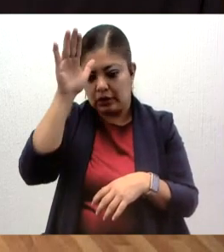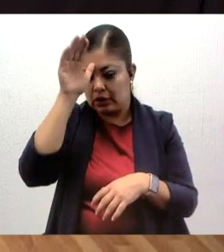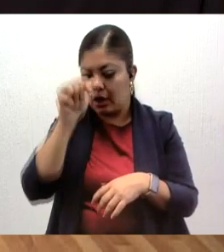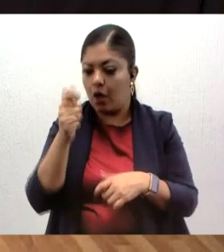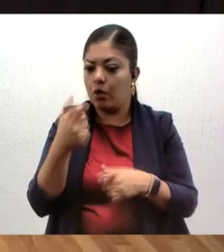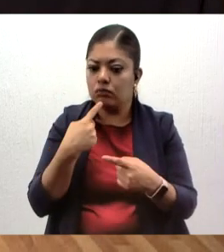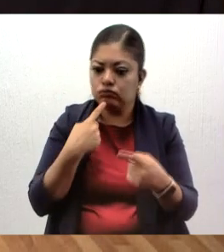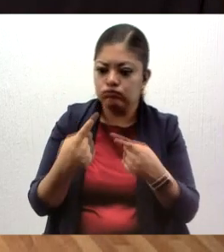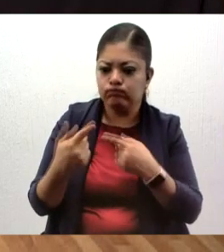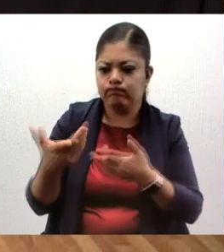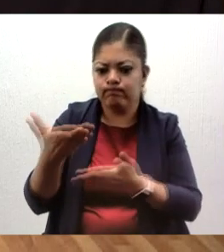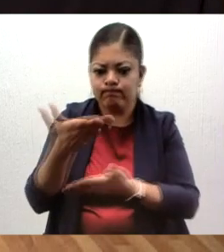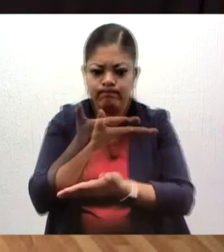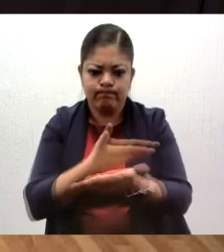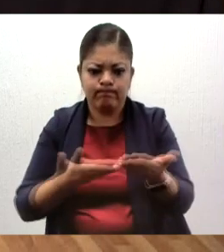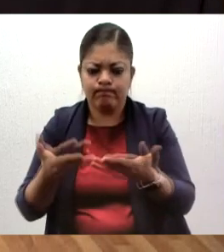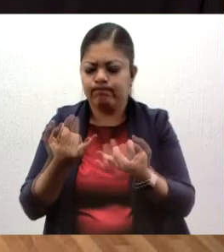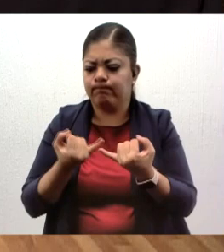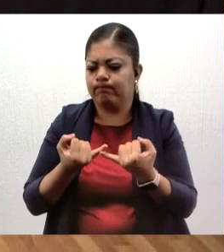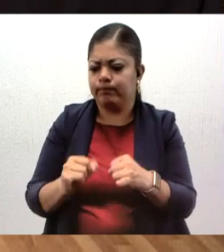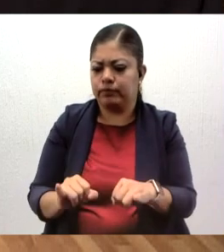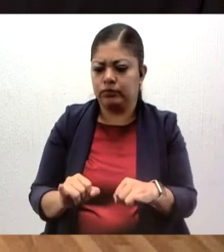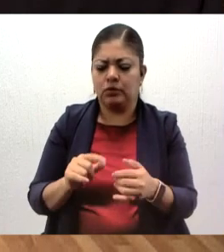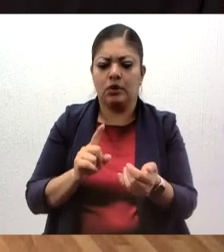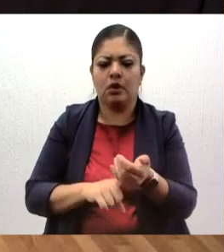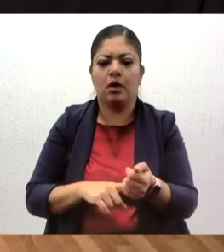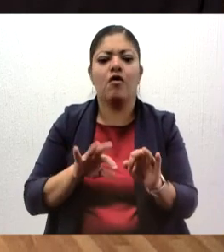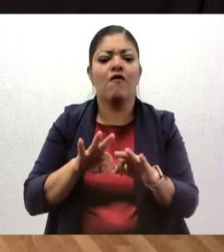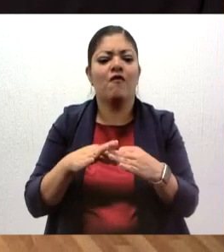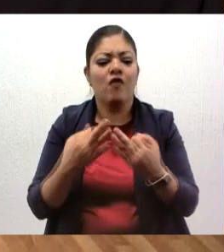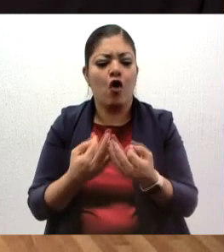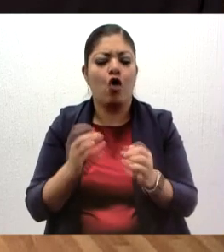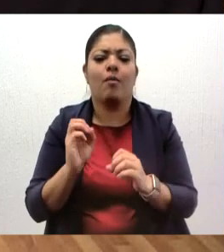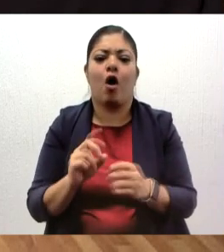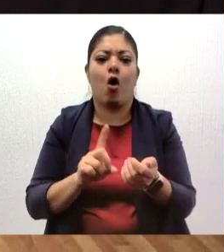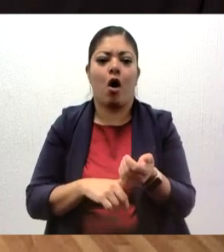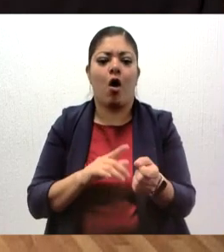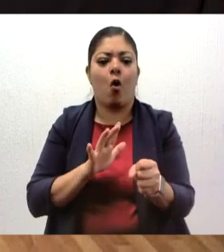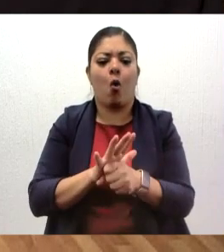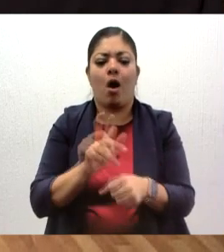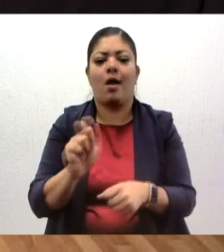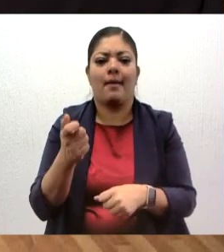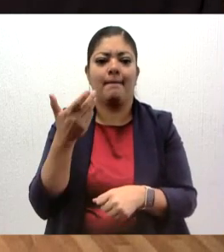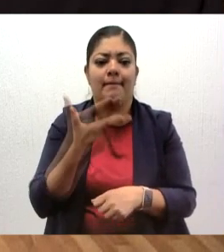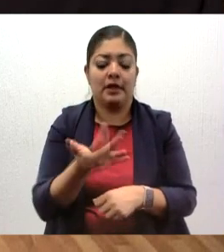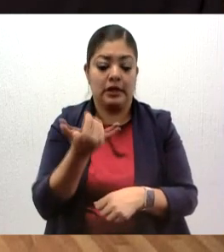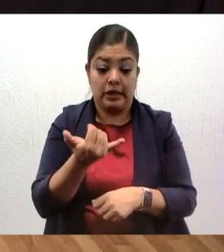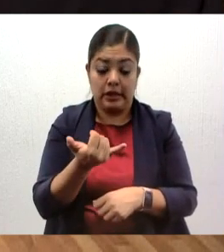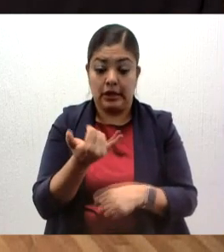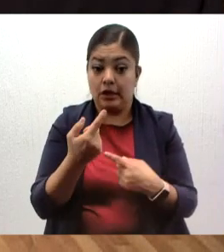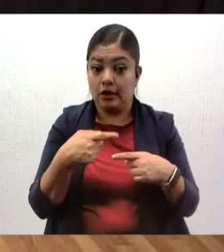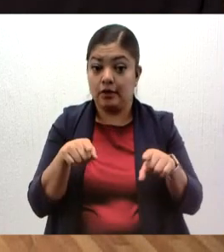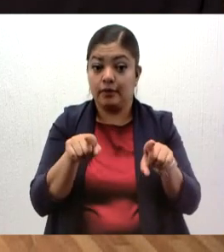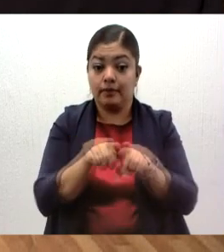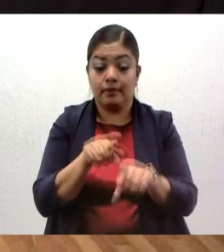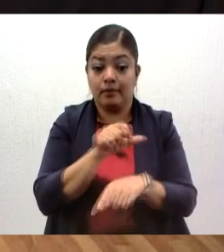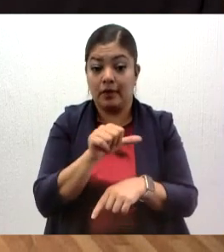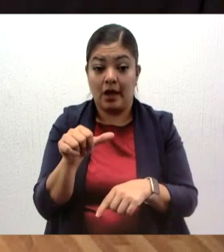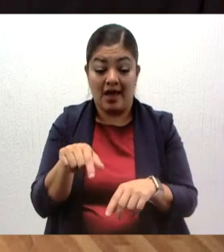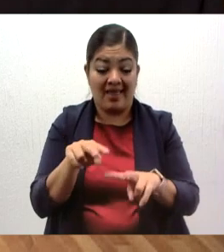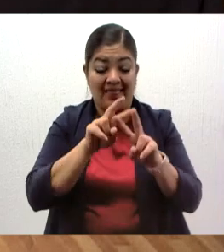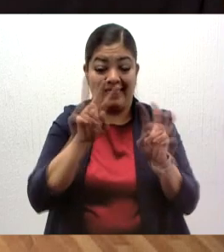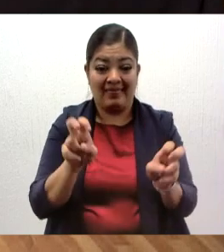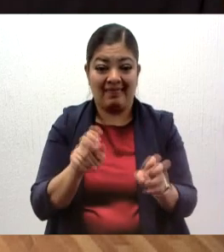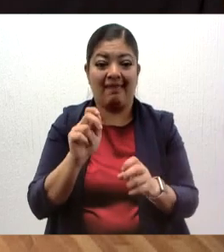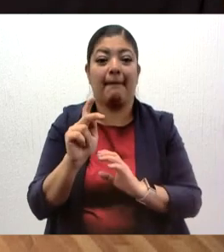genera con independencia de la forma o el momento en el que haya llegado la solicitud y respecto del tema de la